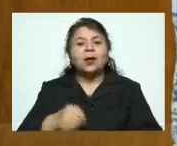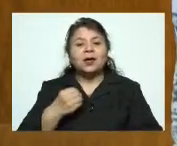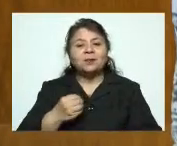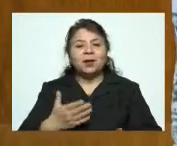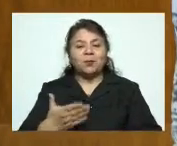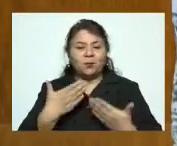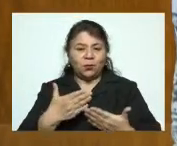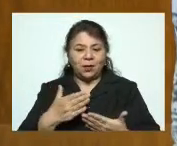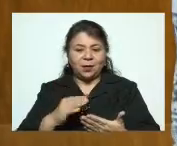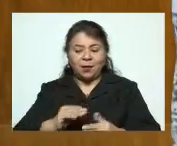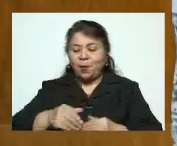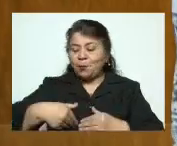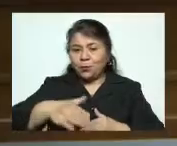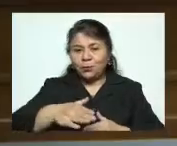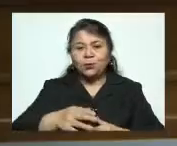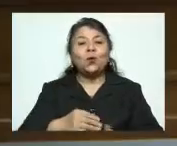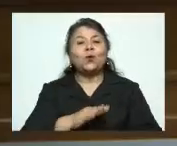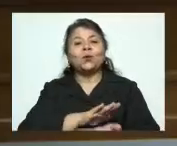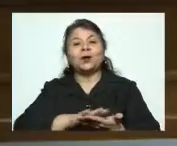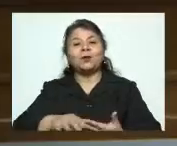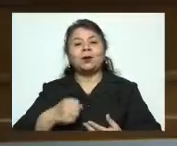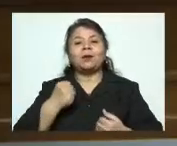provincia de San Juan. Muchas gracias.